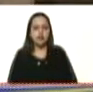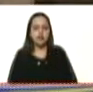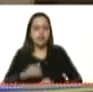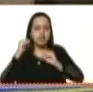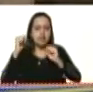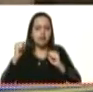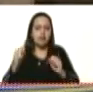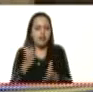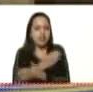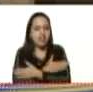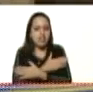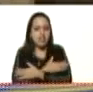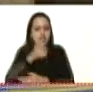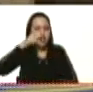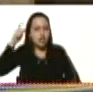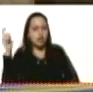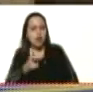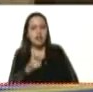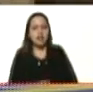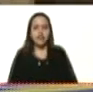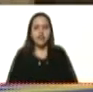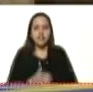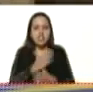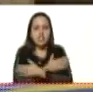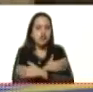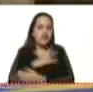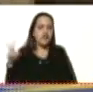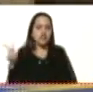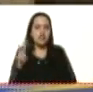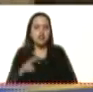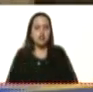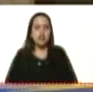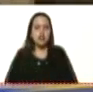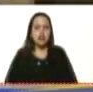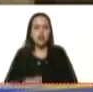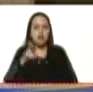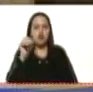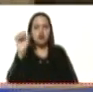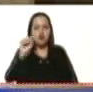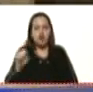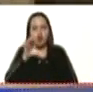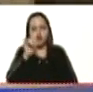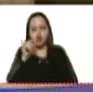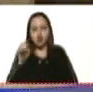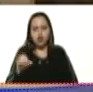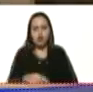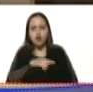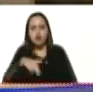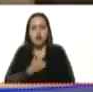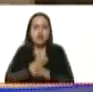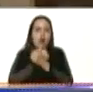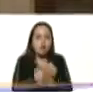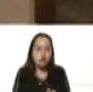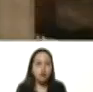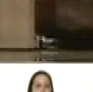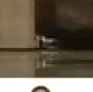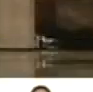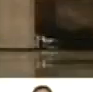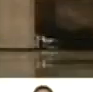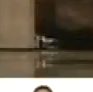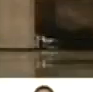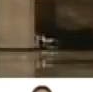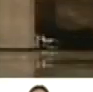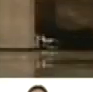¡Venceremos! ¡Felicidades, Guárico! ¡Felicidades, Venezuela! Por Juan Germán Roscio, nuestro amor y la música del